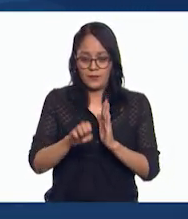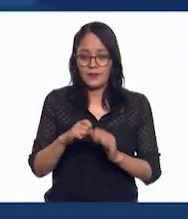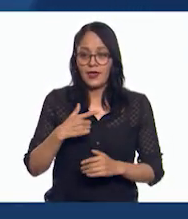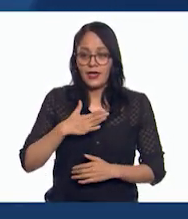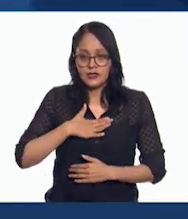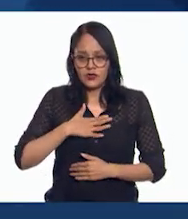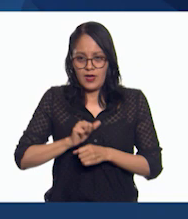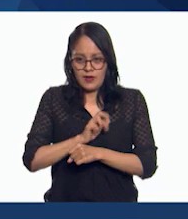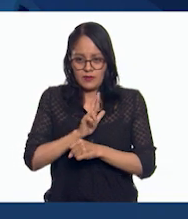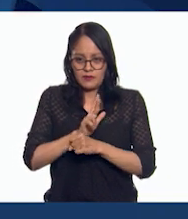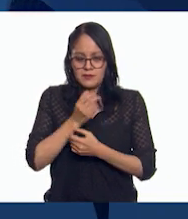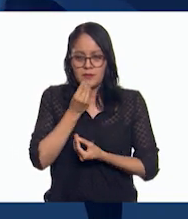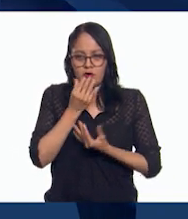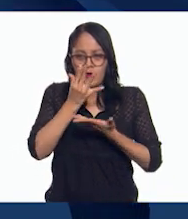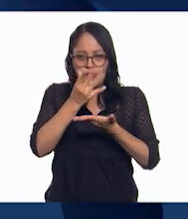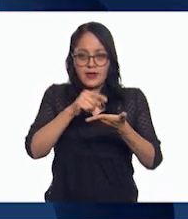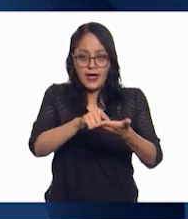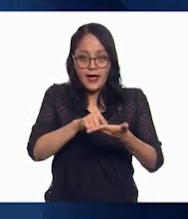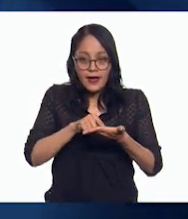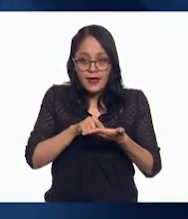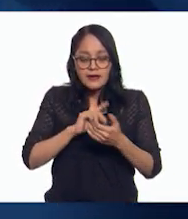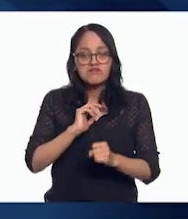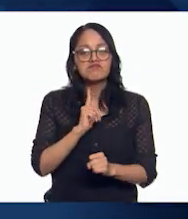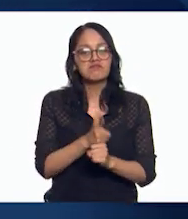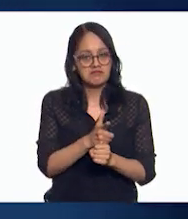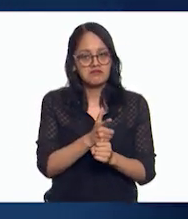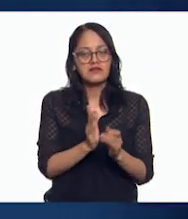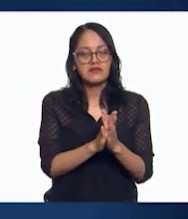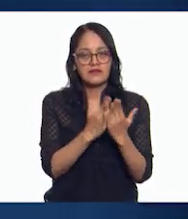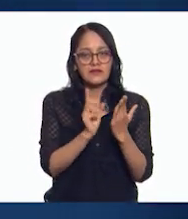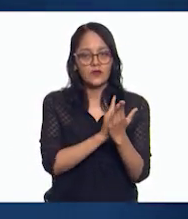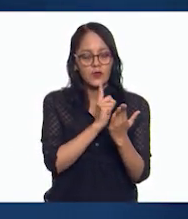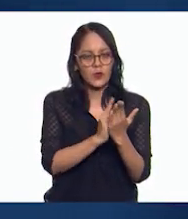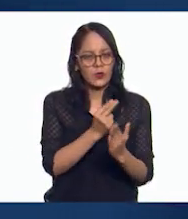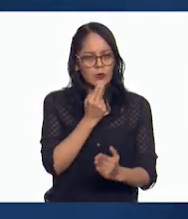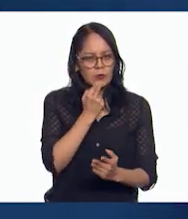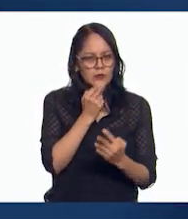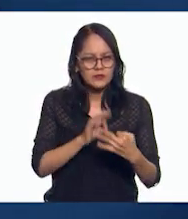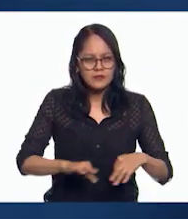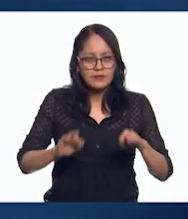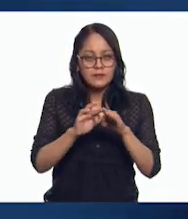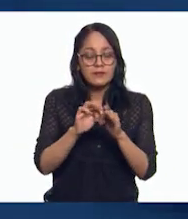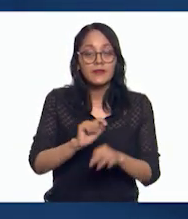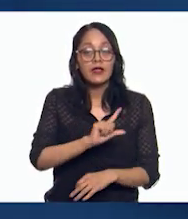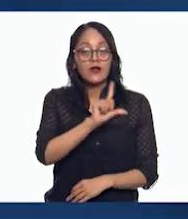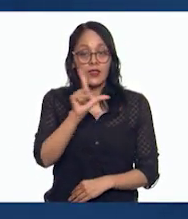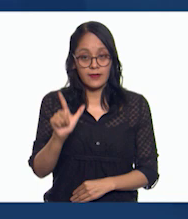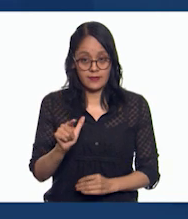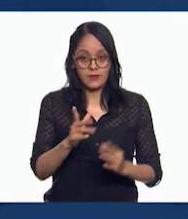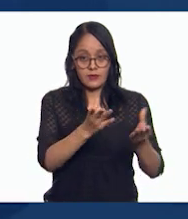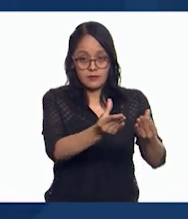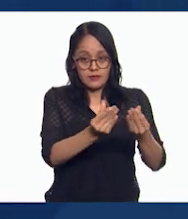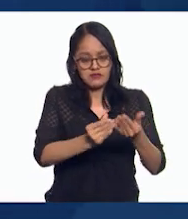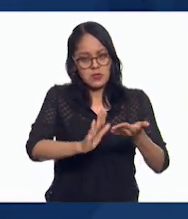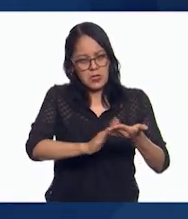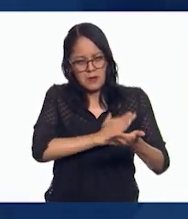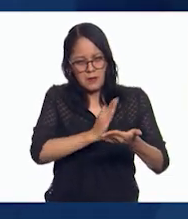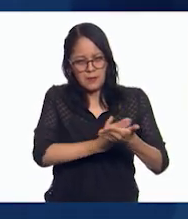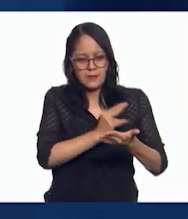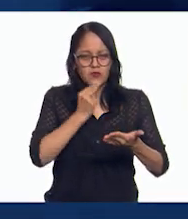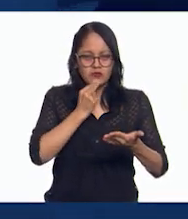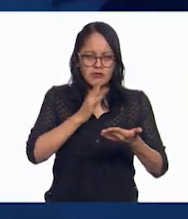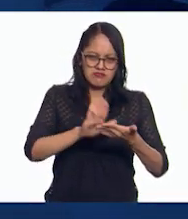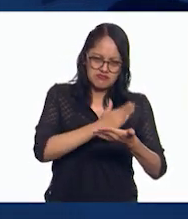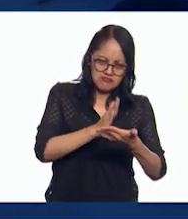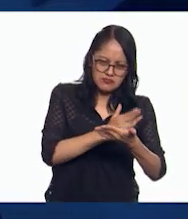platica sobre su descubrimiento de la utilidad del diccionario. Pero un día, después de haberlo usado y desusado,